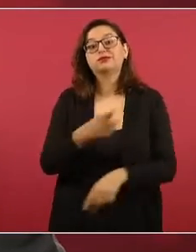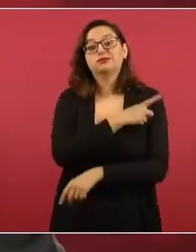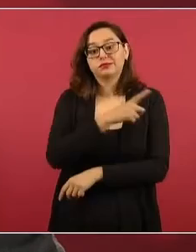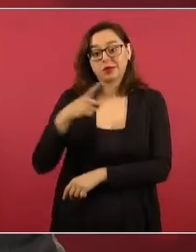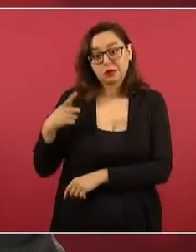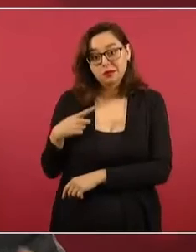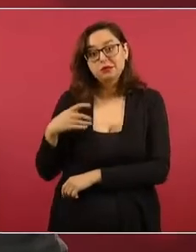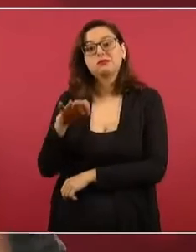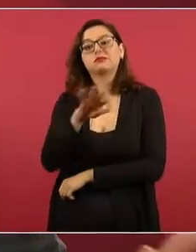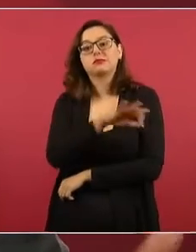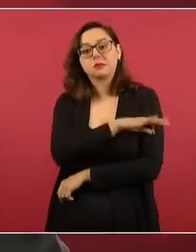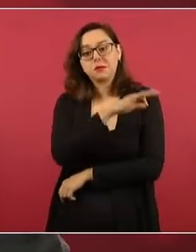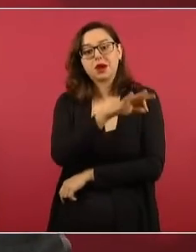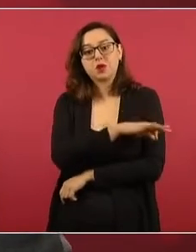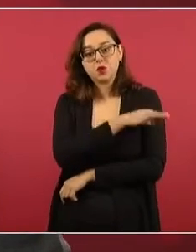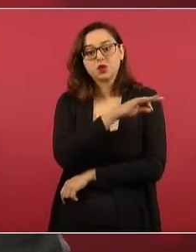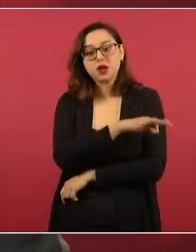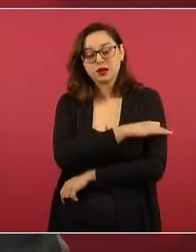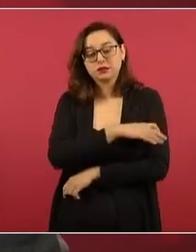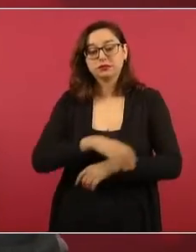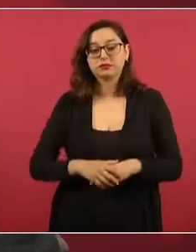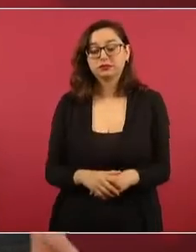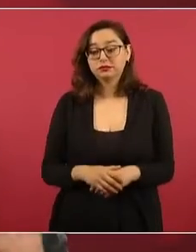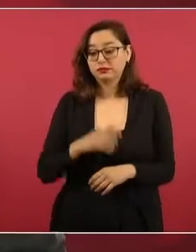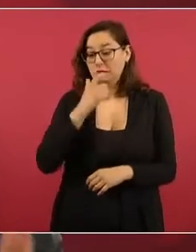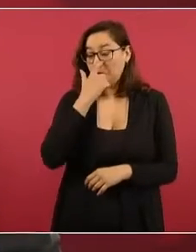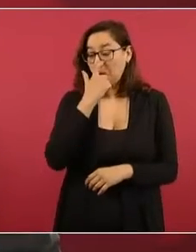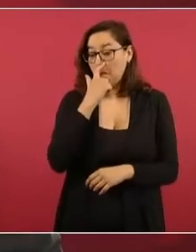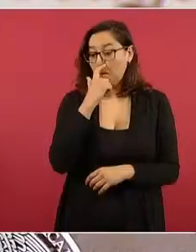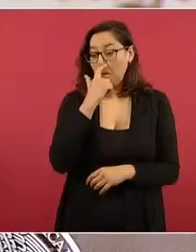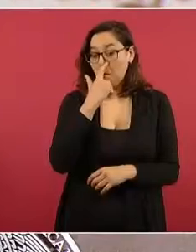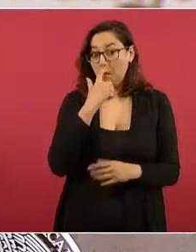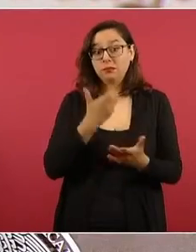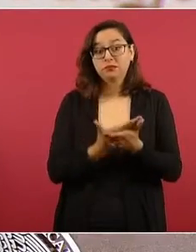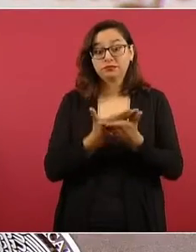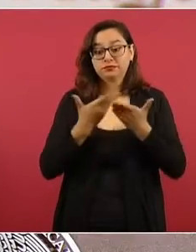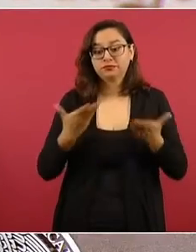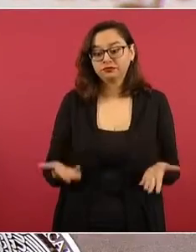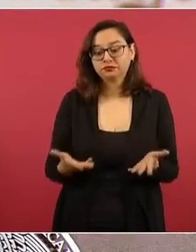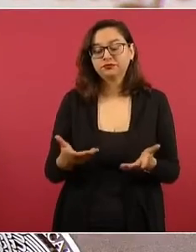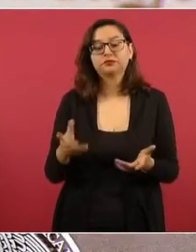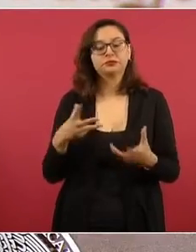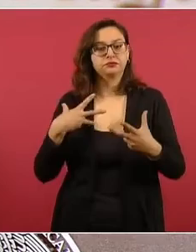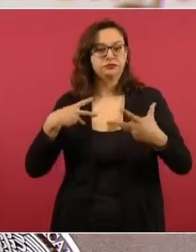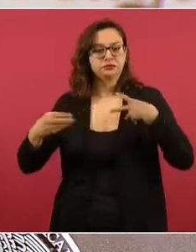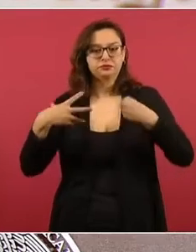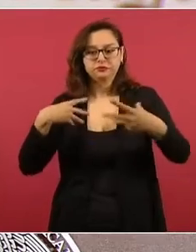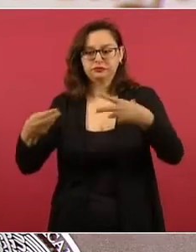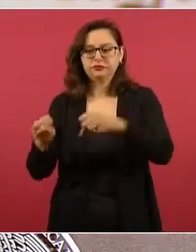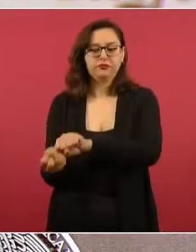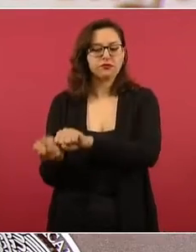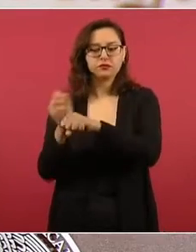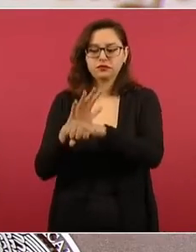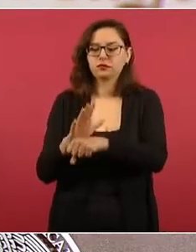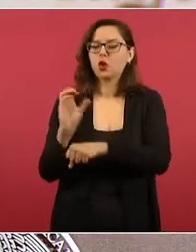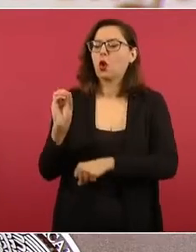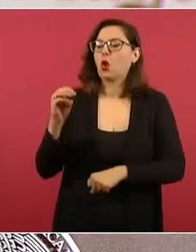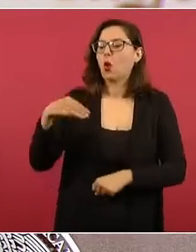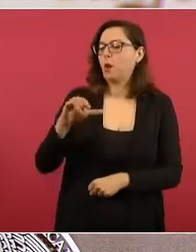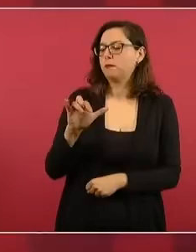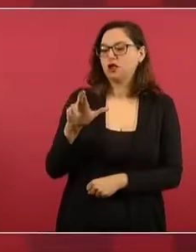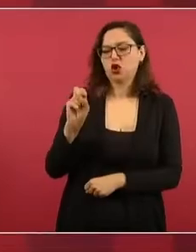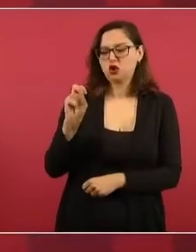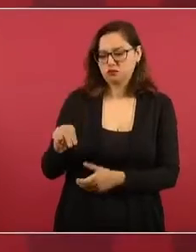los han aplicado. ¿Qué esperamos que va a ocurrir ahora? La variante de predominio sigue siendo Ómicron en casi todo el